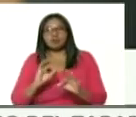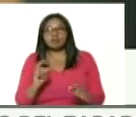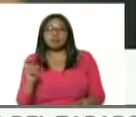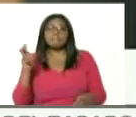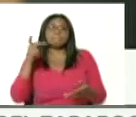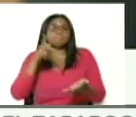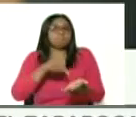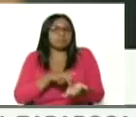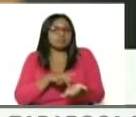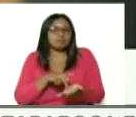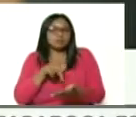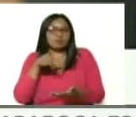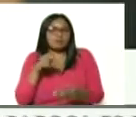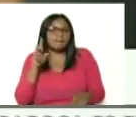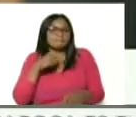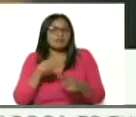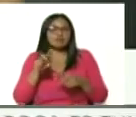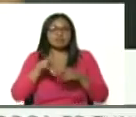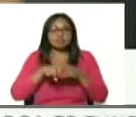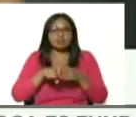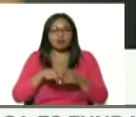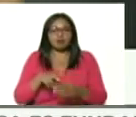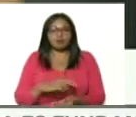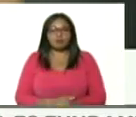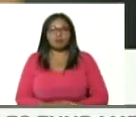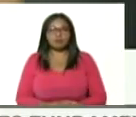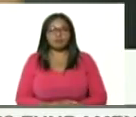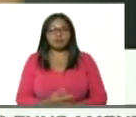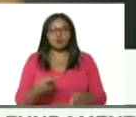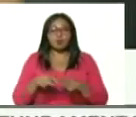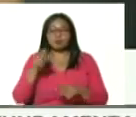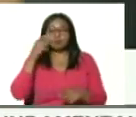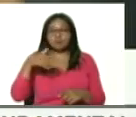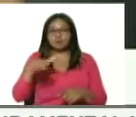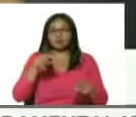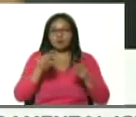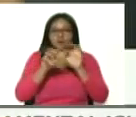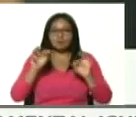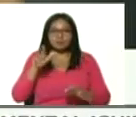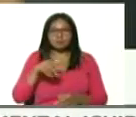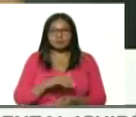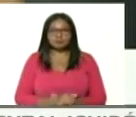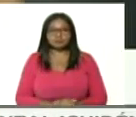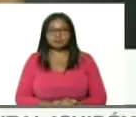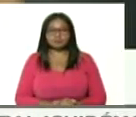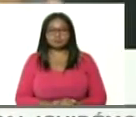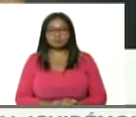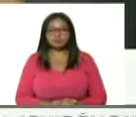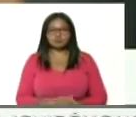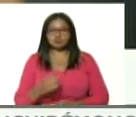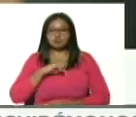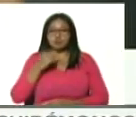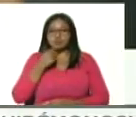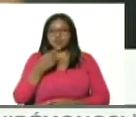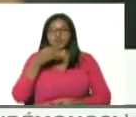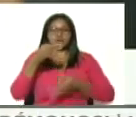juego. ¿Entiende? Igualmente que el público. Entonces, nosotros dijimos, el